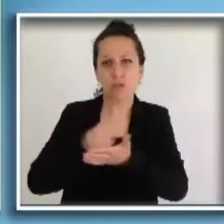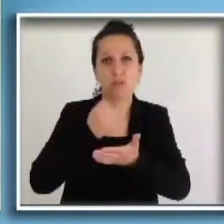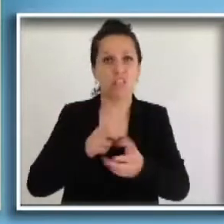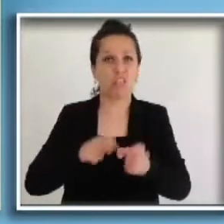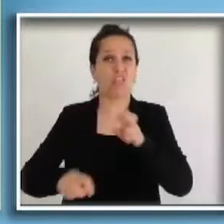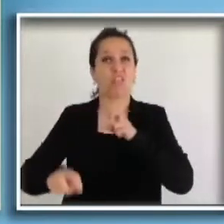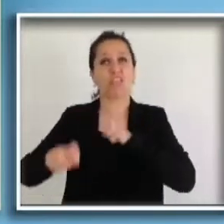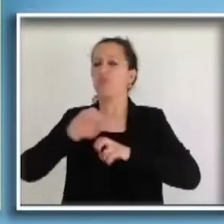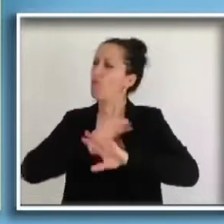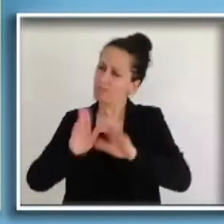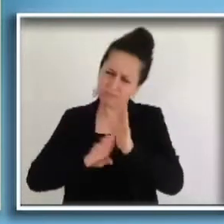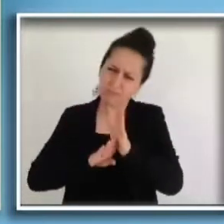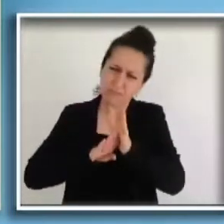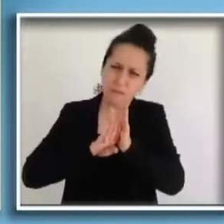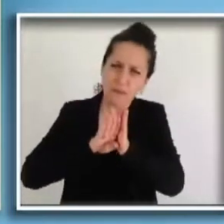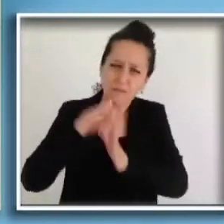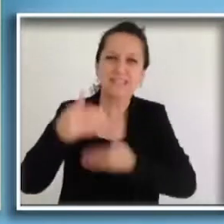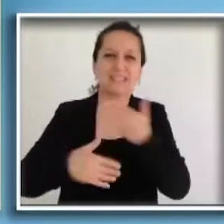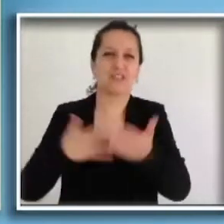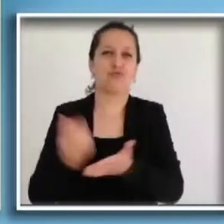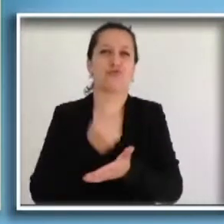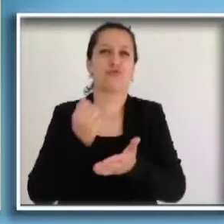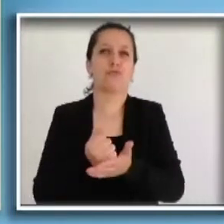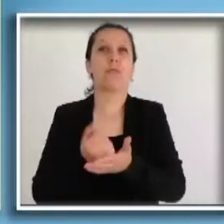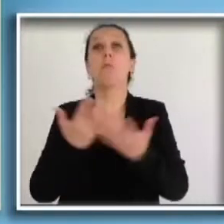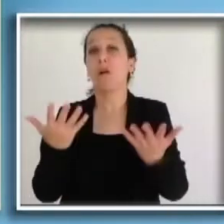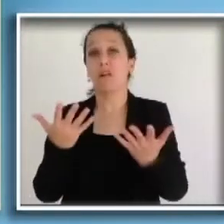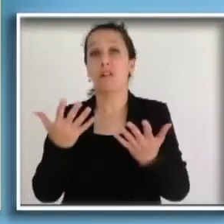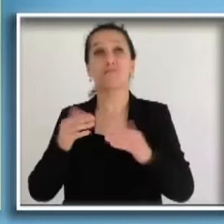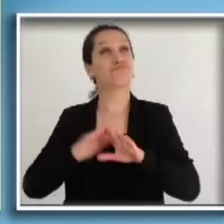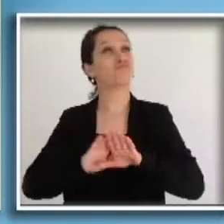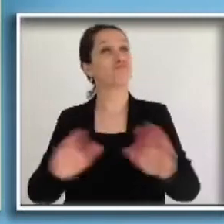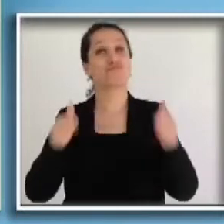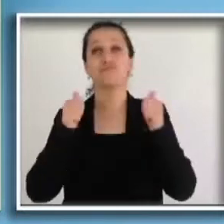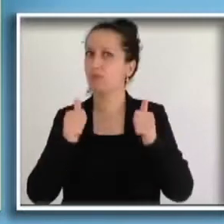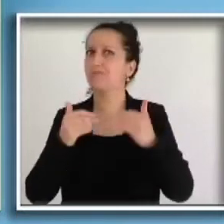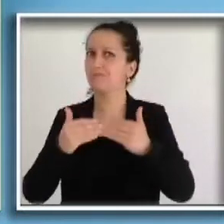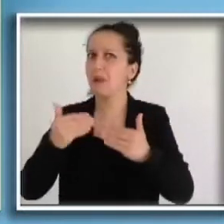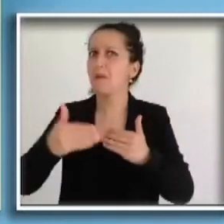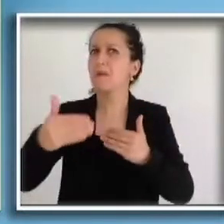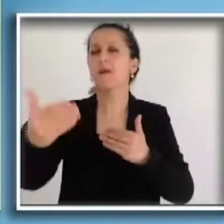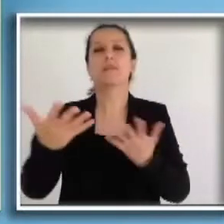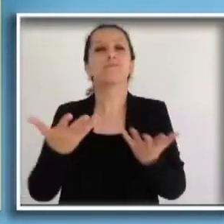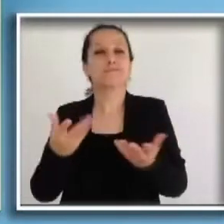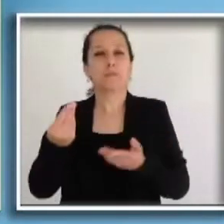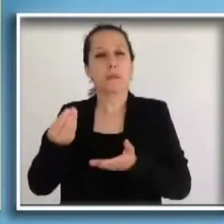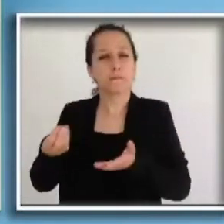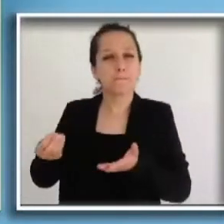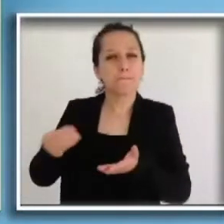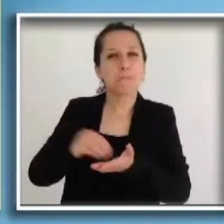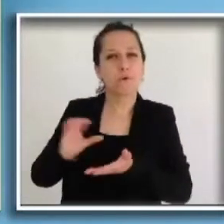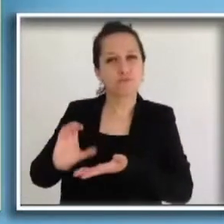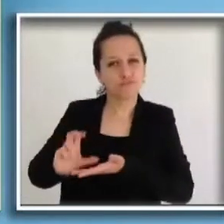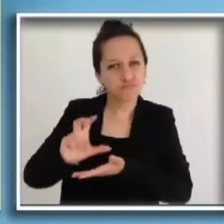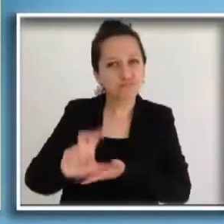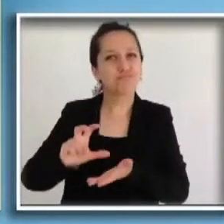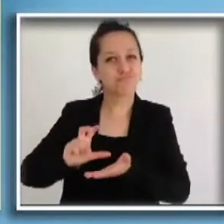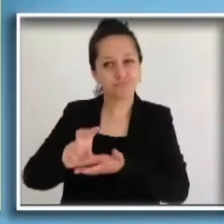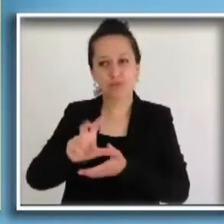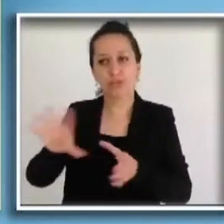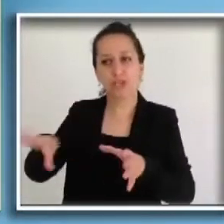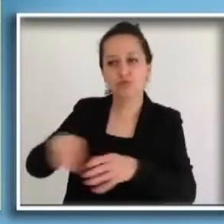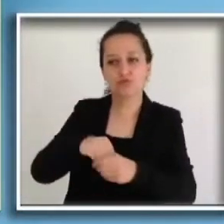aún así tenemos desafíos por delante Como por ejemplo invertir más en la inclusión económica de las mujeres